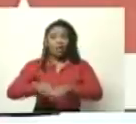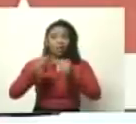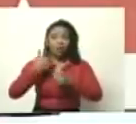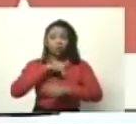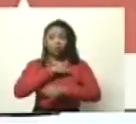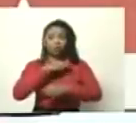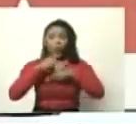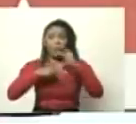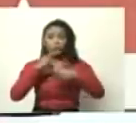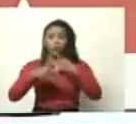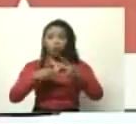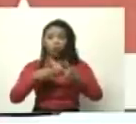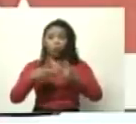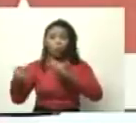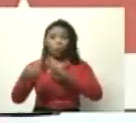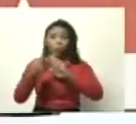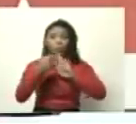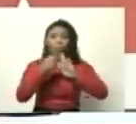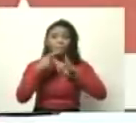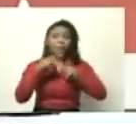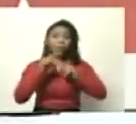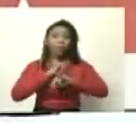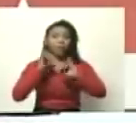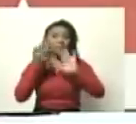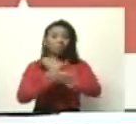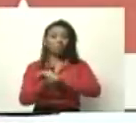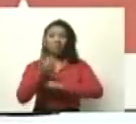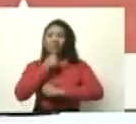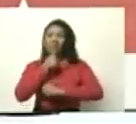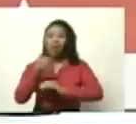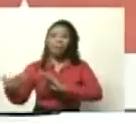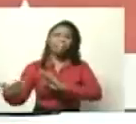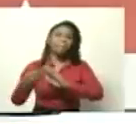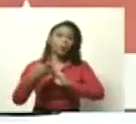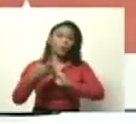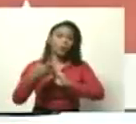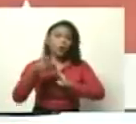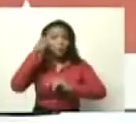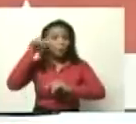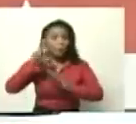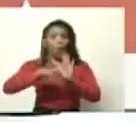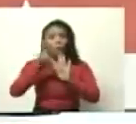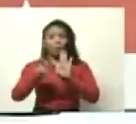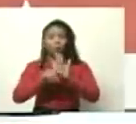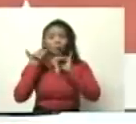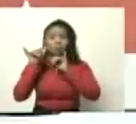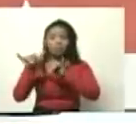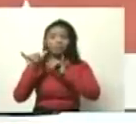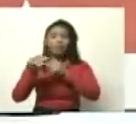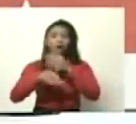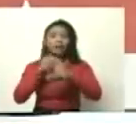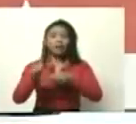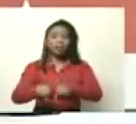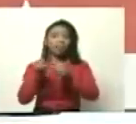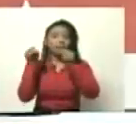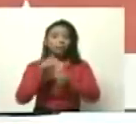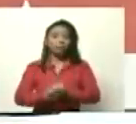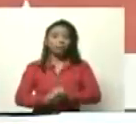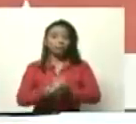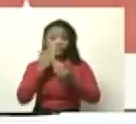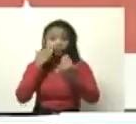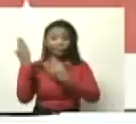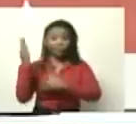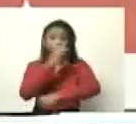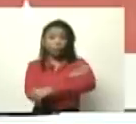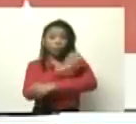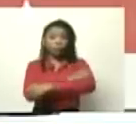nosotros, apuntan hacia nosotros, pero al final, en verdad, quien le hacen daño es al pueblo entero, y se hacen daño ellos mismos, al final. Fíjate cómo está la